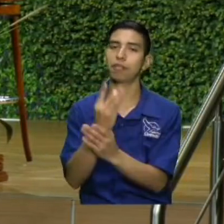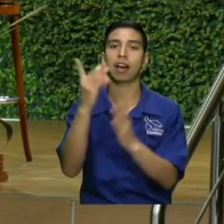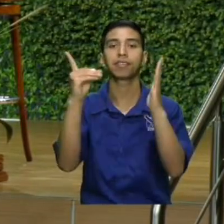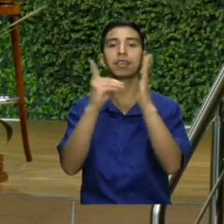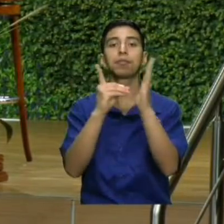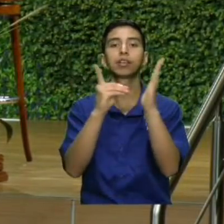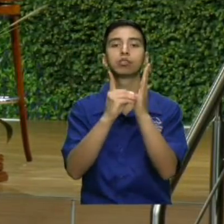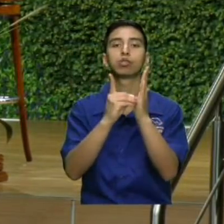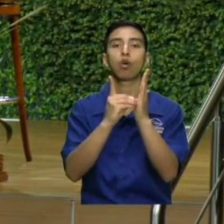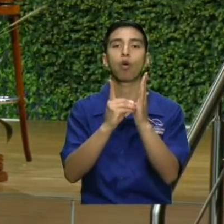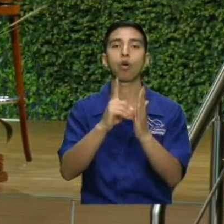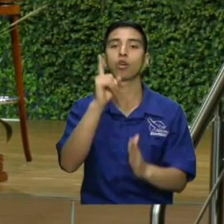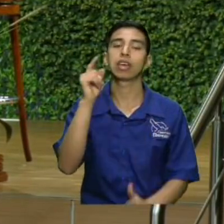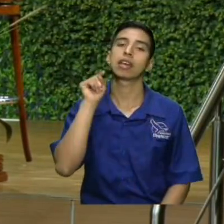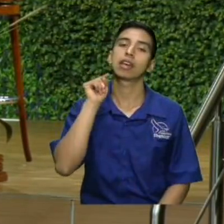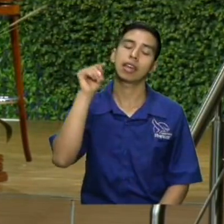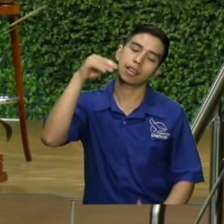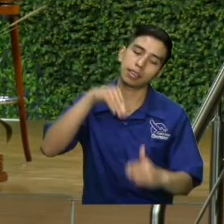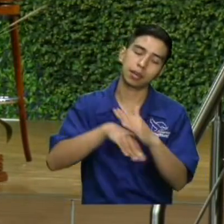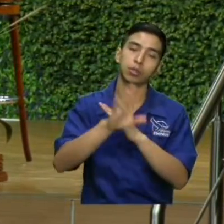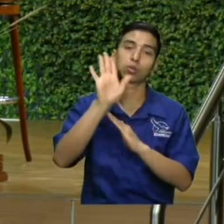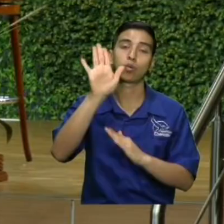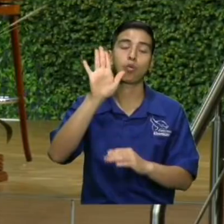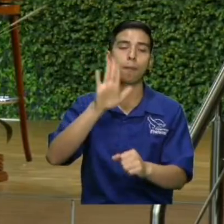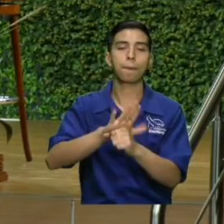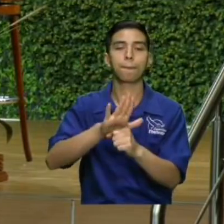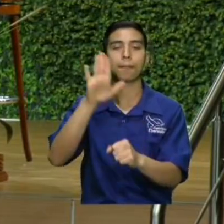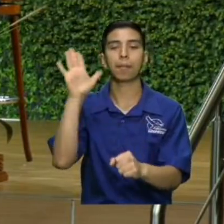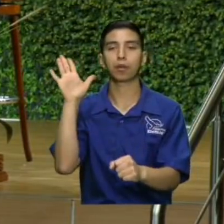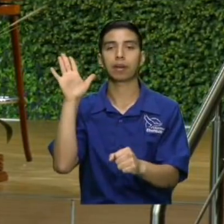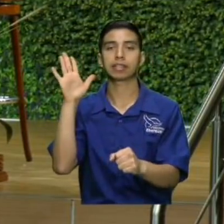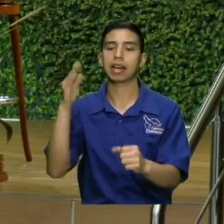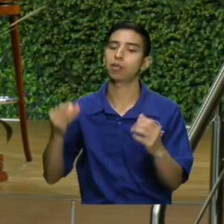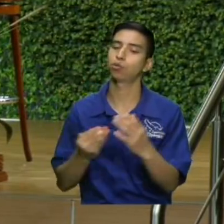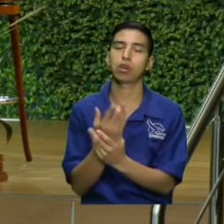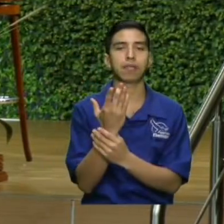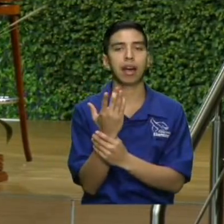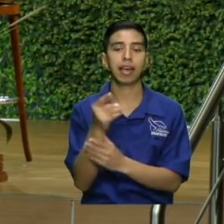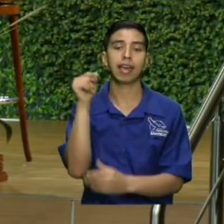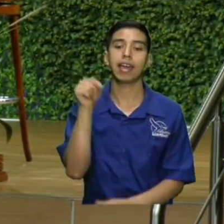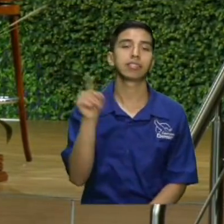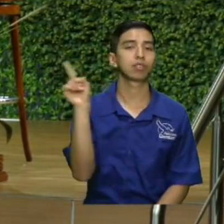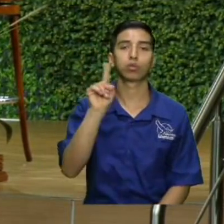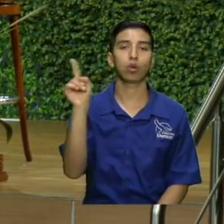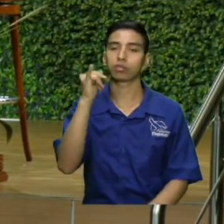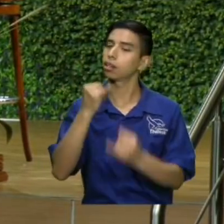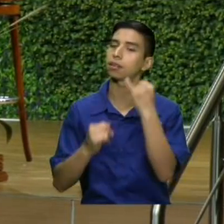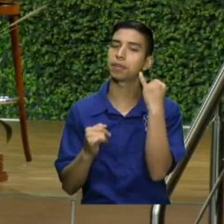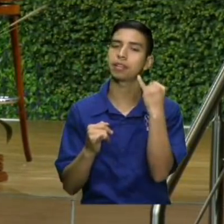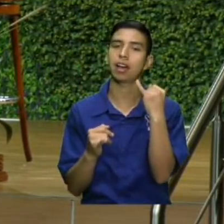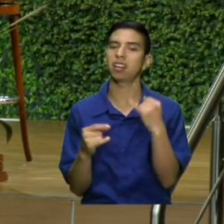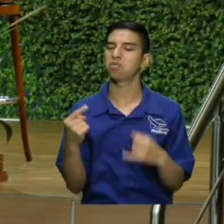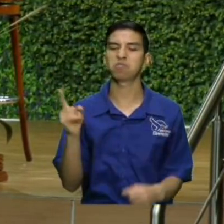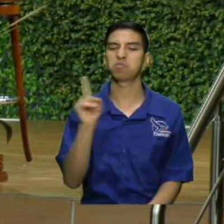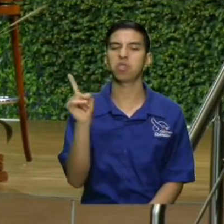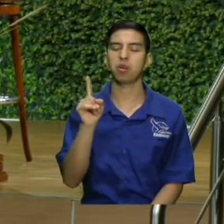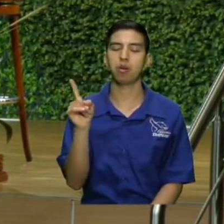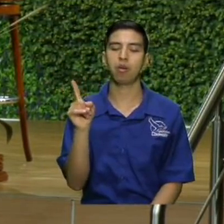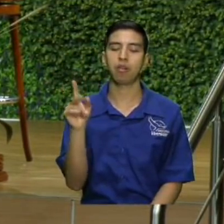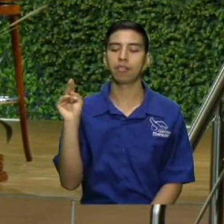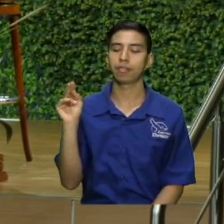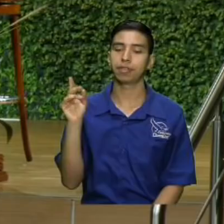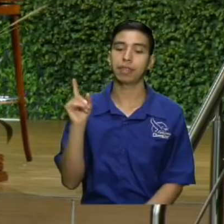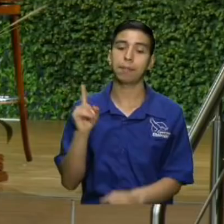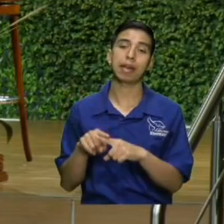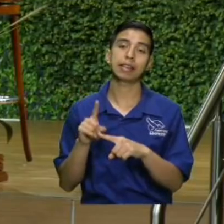nuevo. Este pacto no se termina y no depende necesariamente de nosotros, depende de